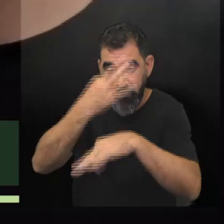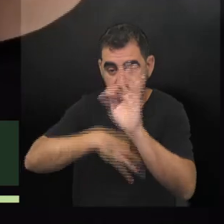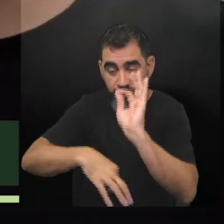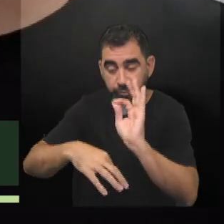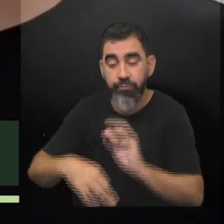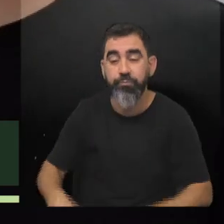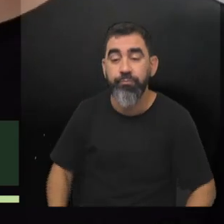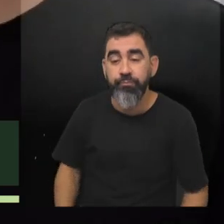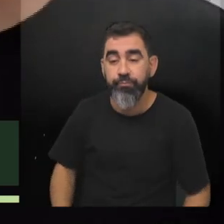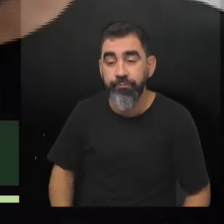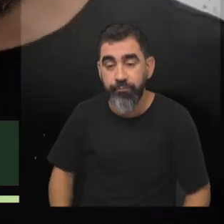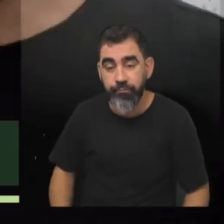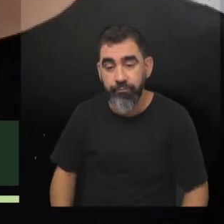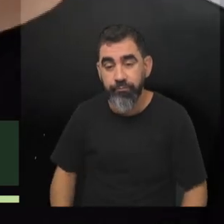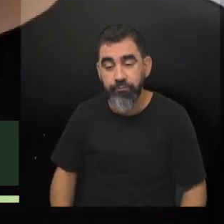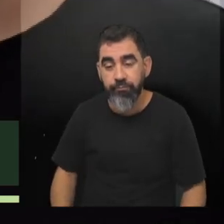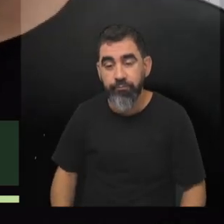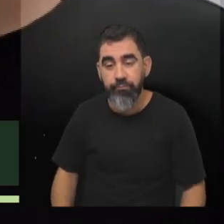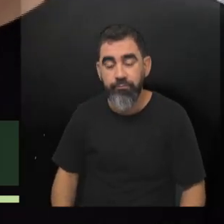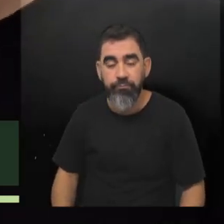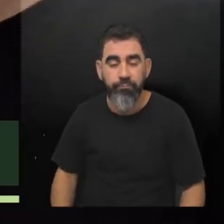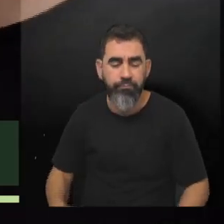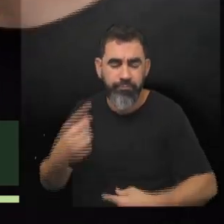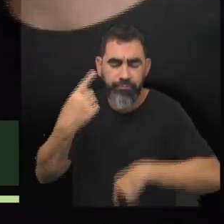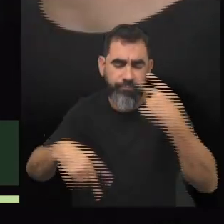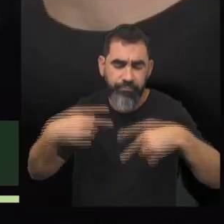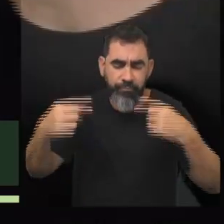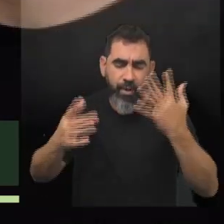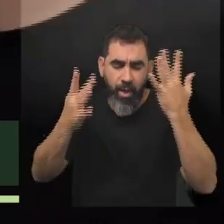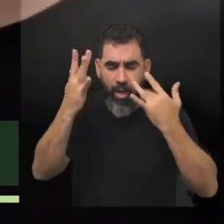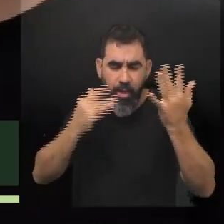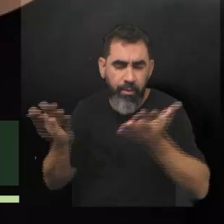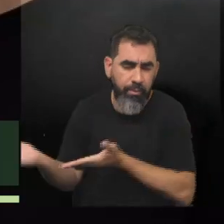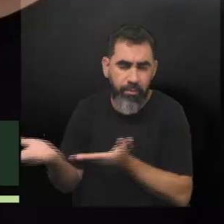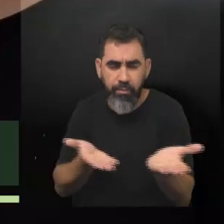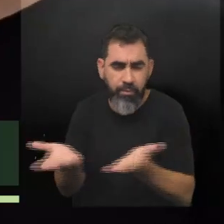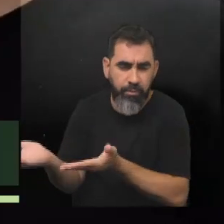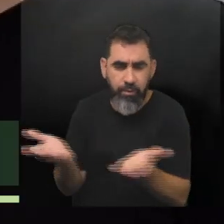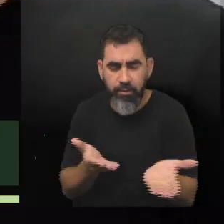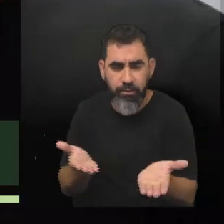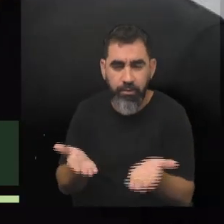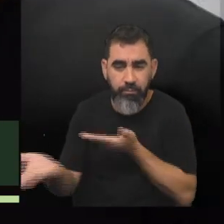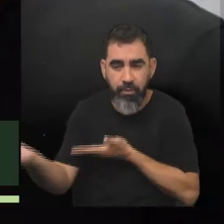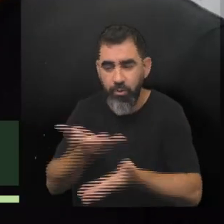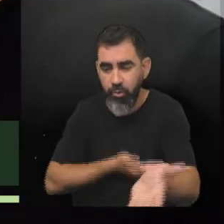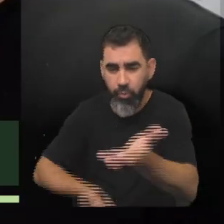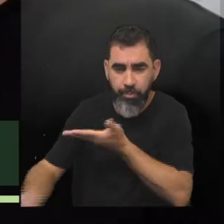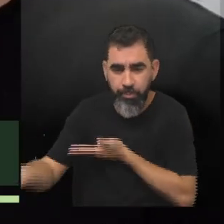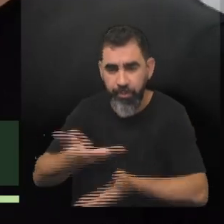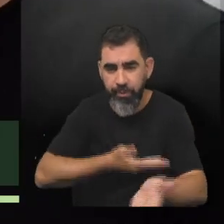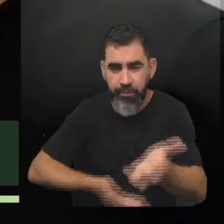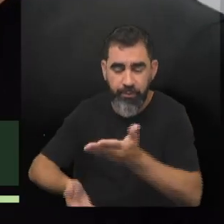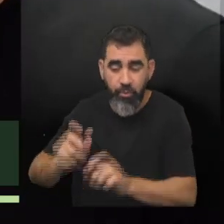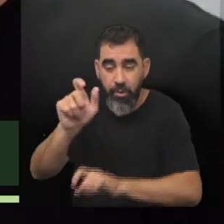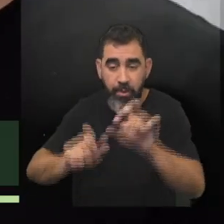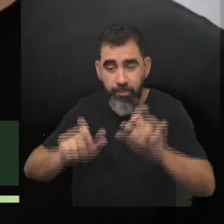casa donde vamos a salir con fuente obejuna el teatrino muchos artistas invitados para compartir con la con la con